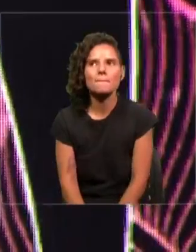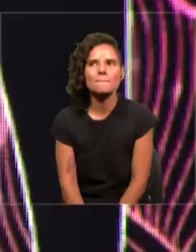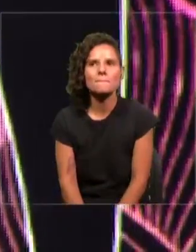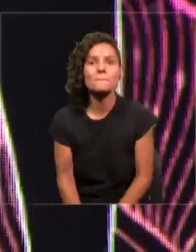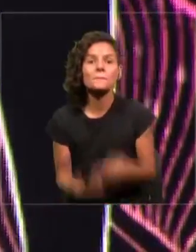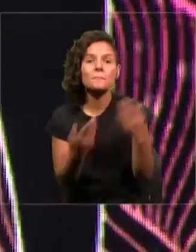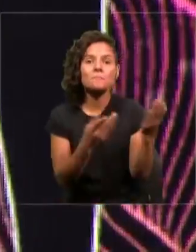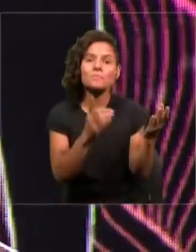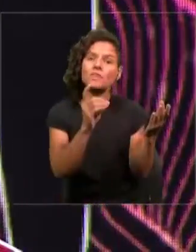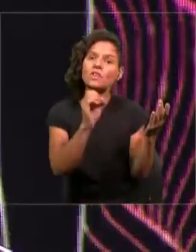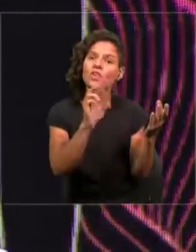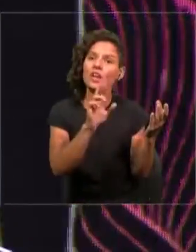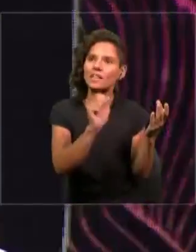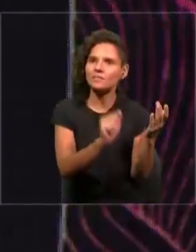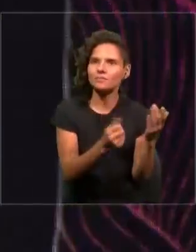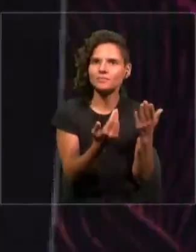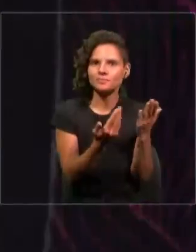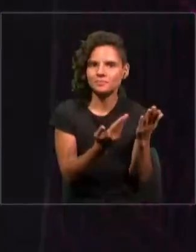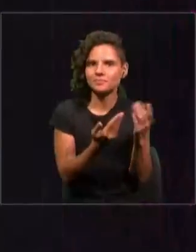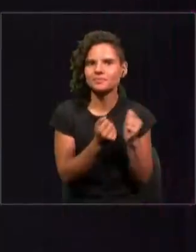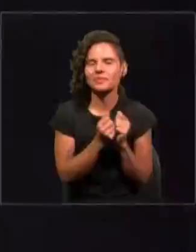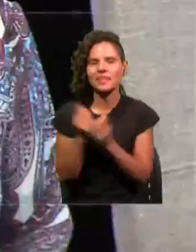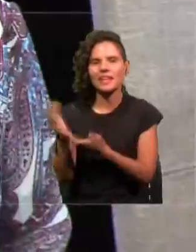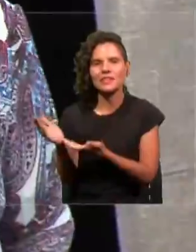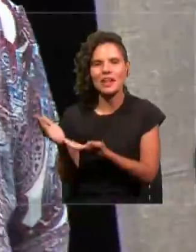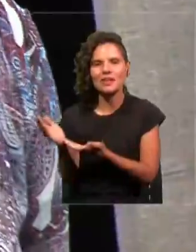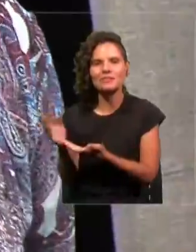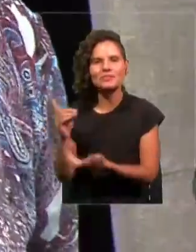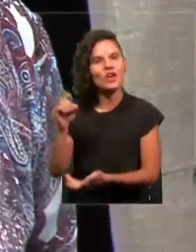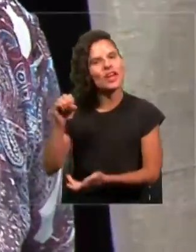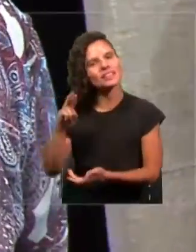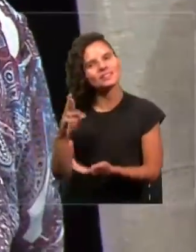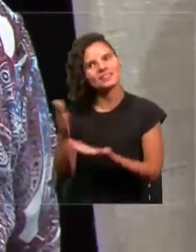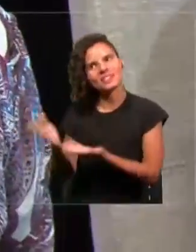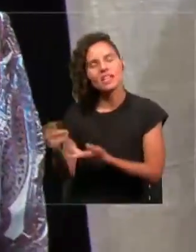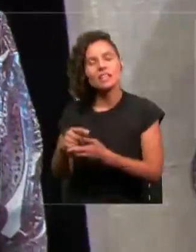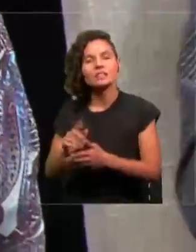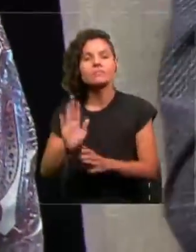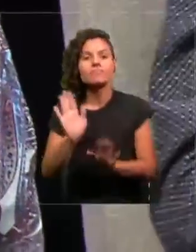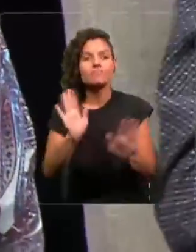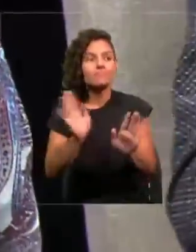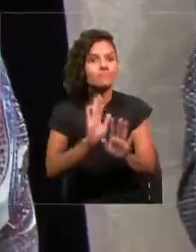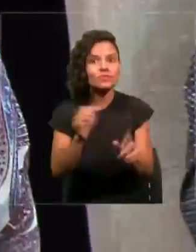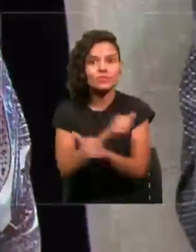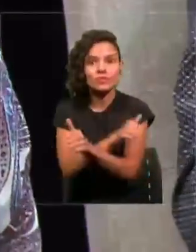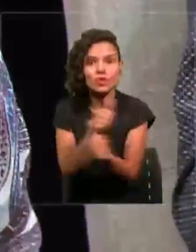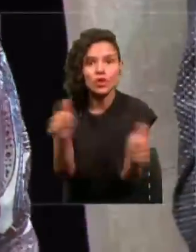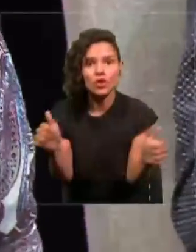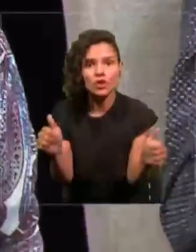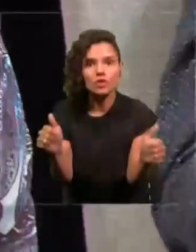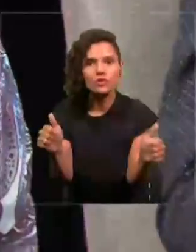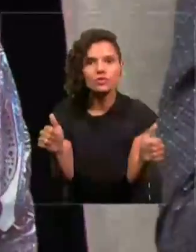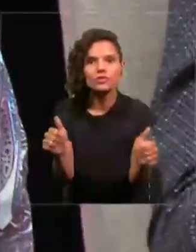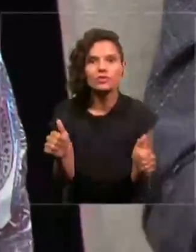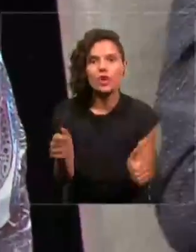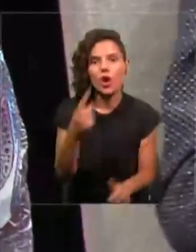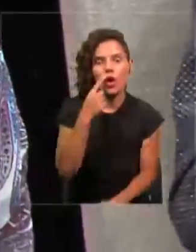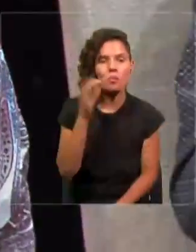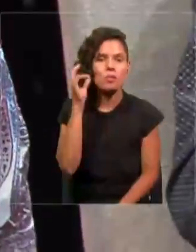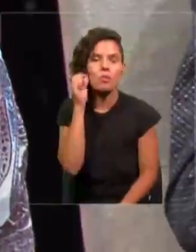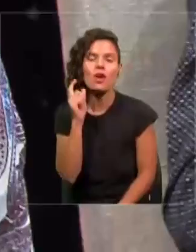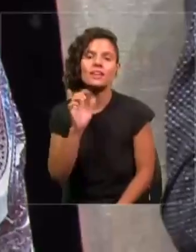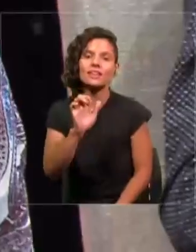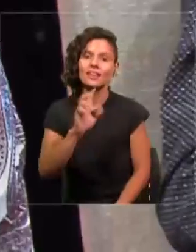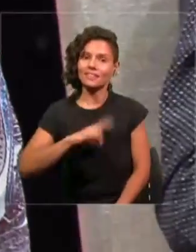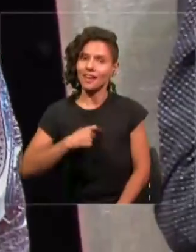Dora, te damos la palabra. Bueno, muchísimas gracias. Antes que nada, hola a todas, todos, todes. Ustedes ya saben